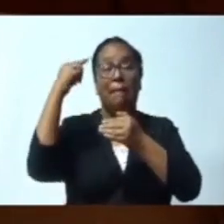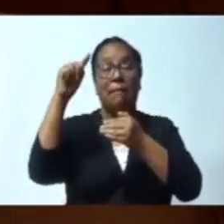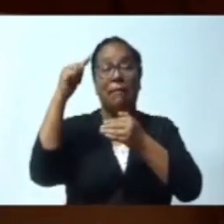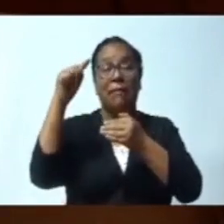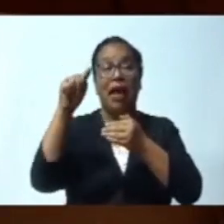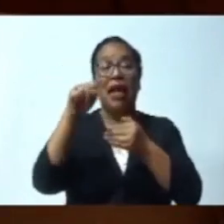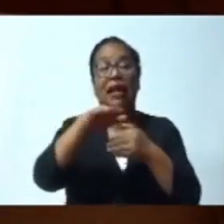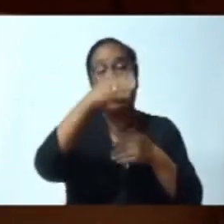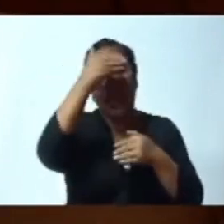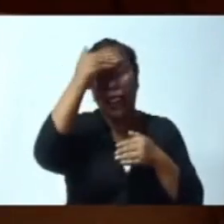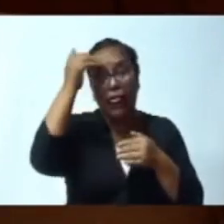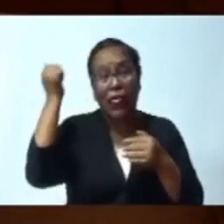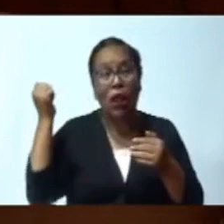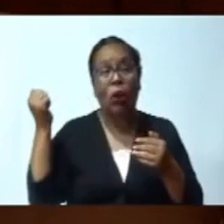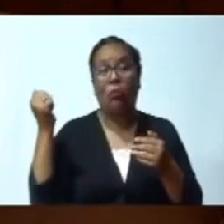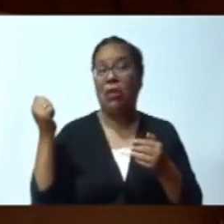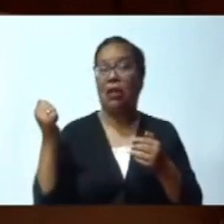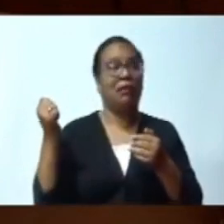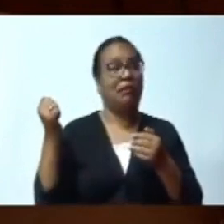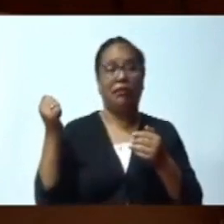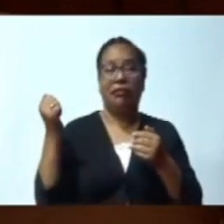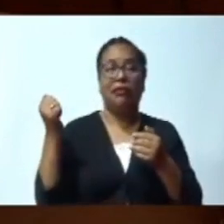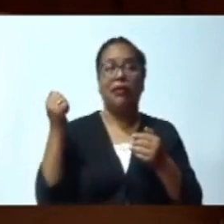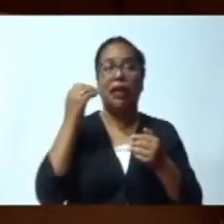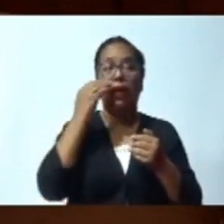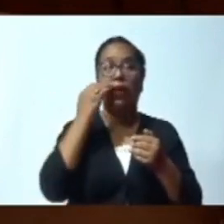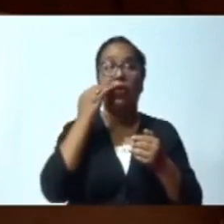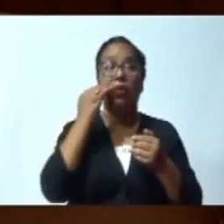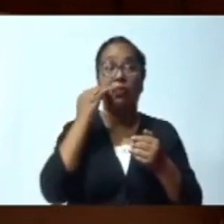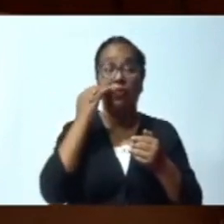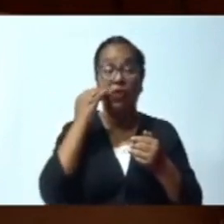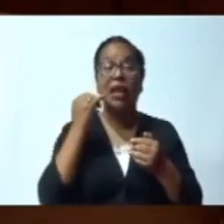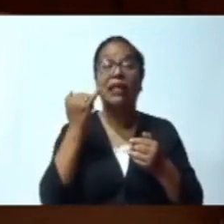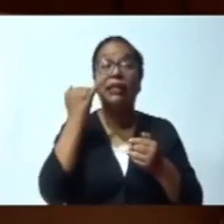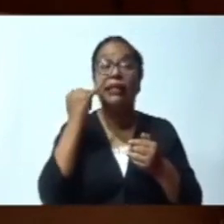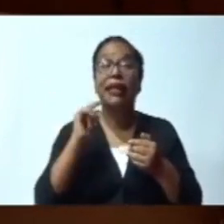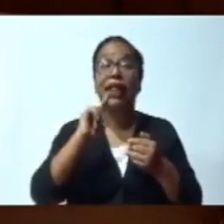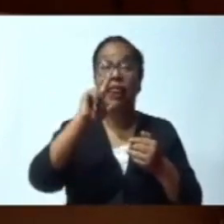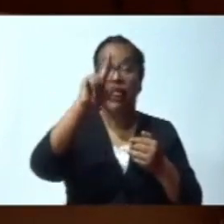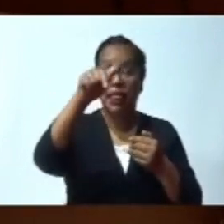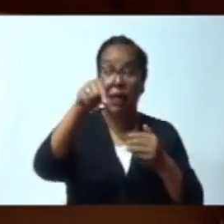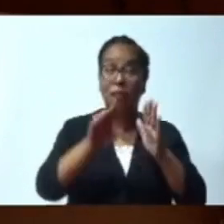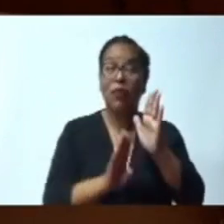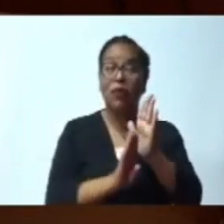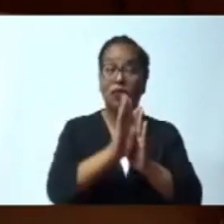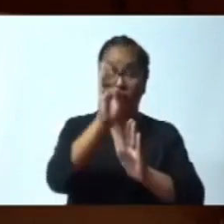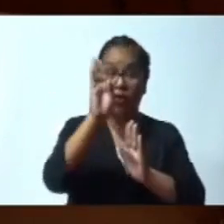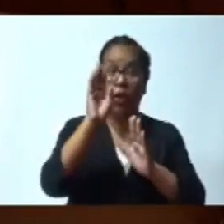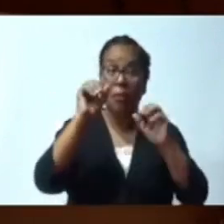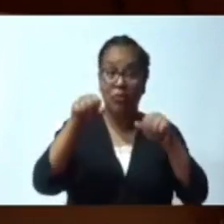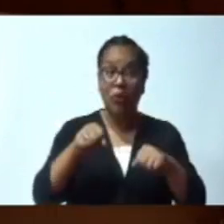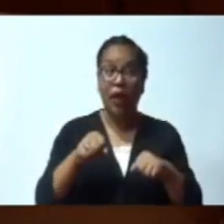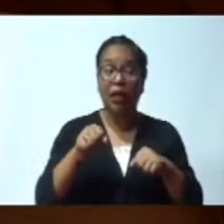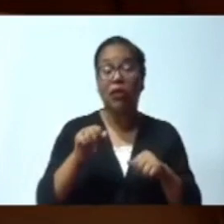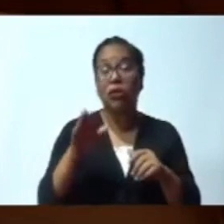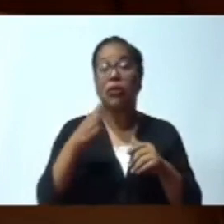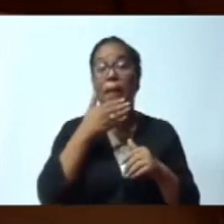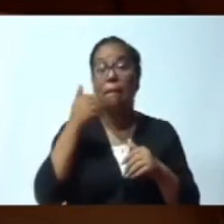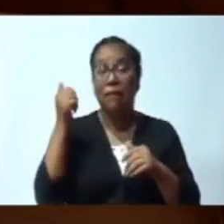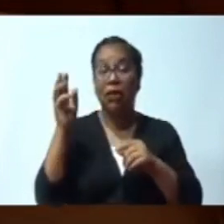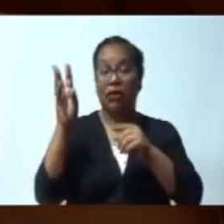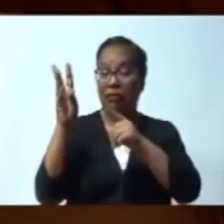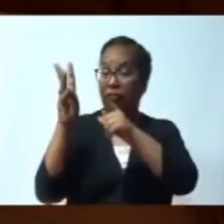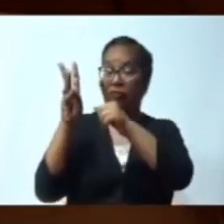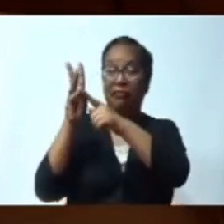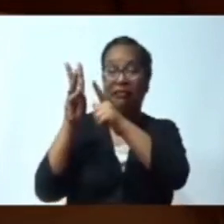las cosas mejoran, nos encuentren sentados en un pupitre. Le solicito, señor ministro, que visite nuestra escuela.